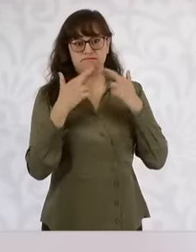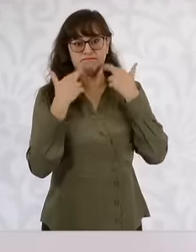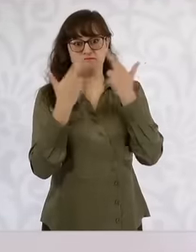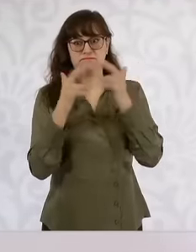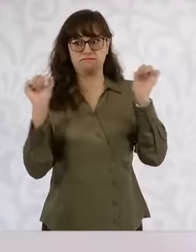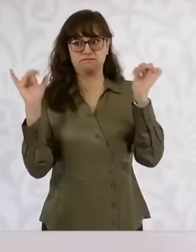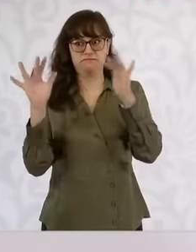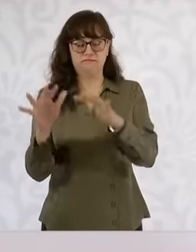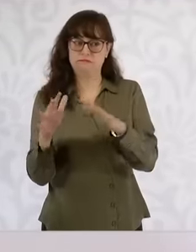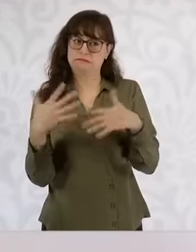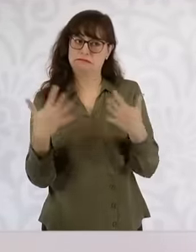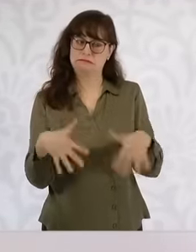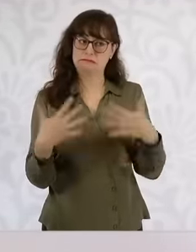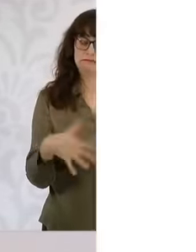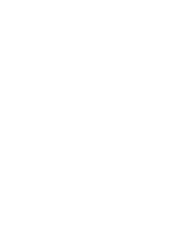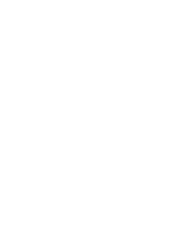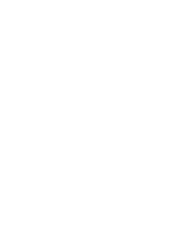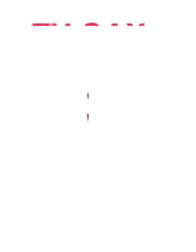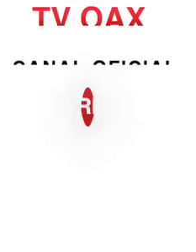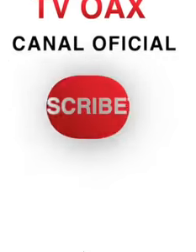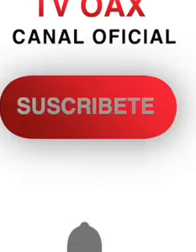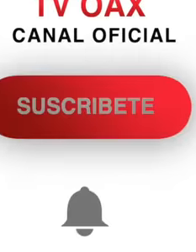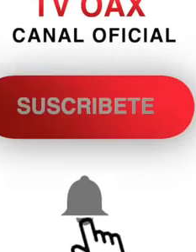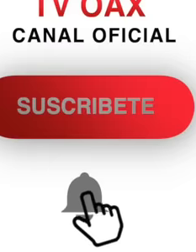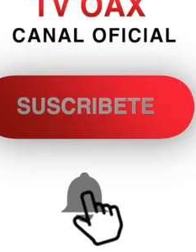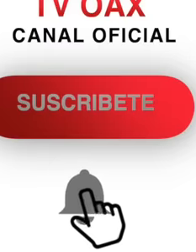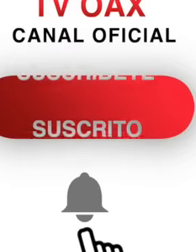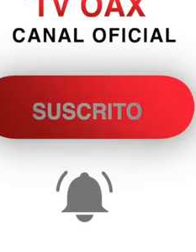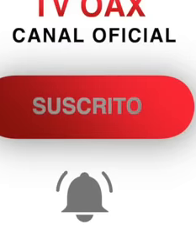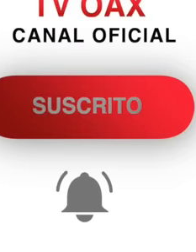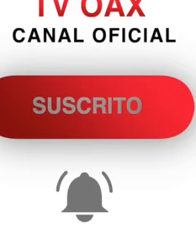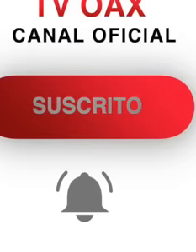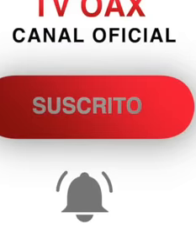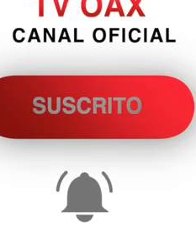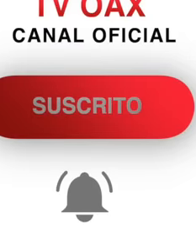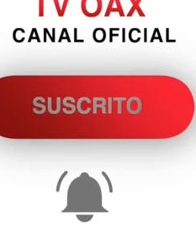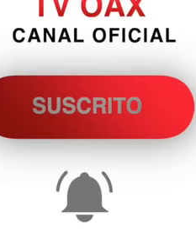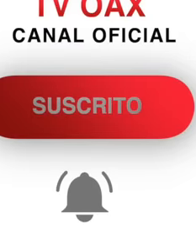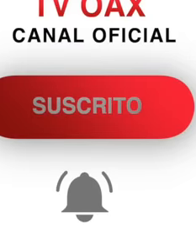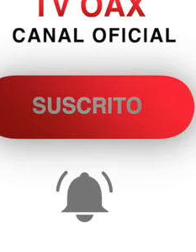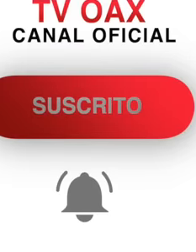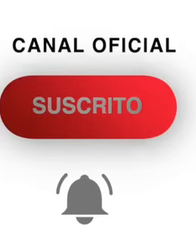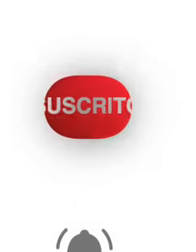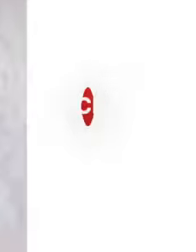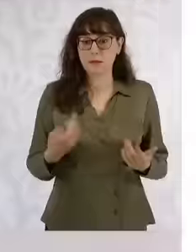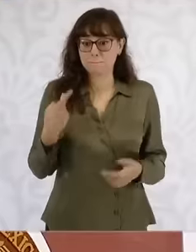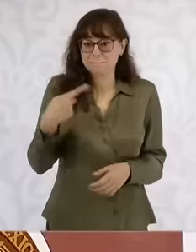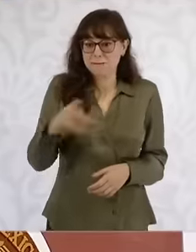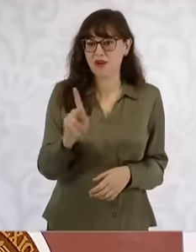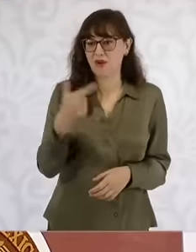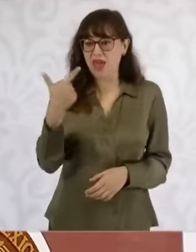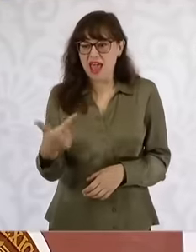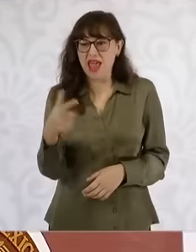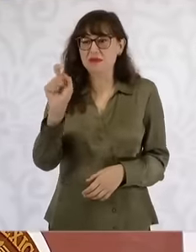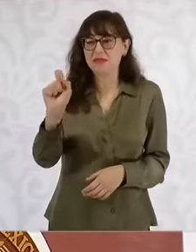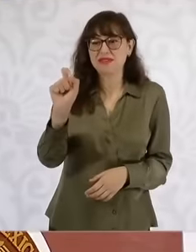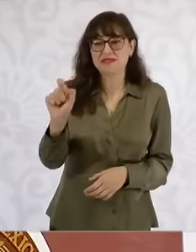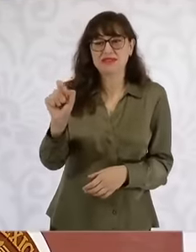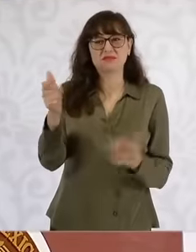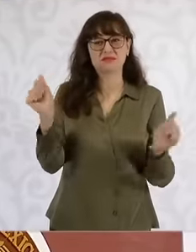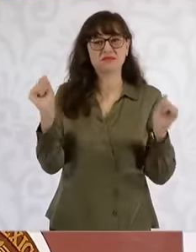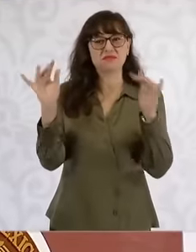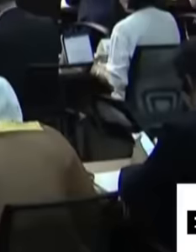muy emblemática. Creo que conviene repasar brevemente qué es el G20, porque